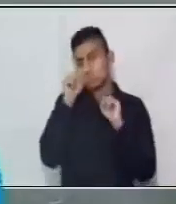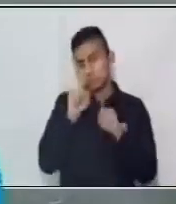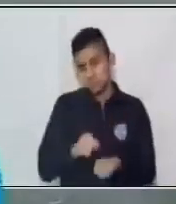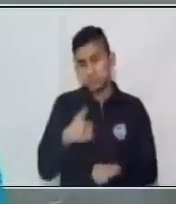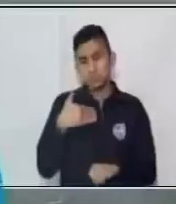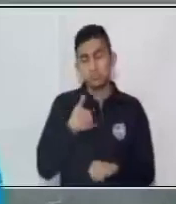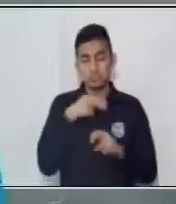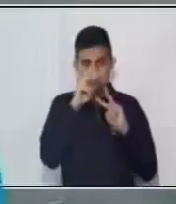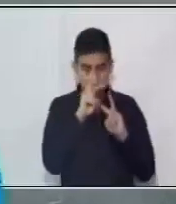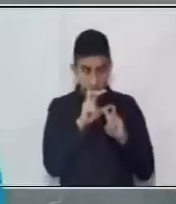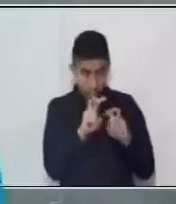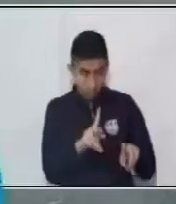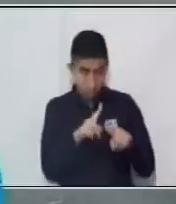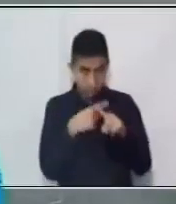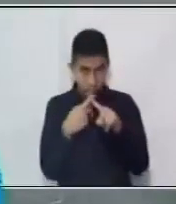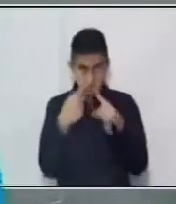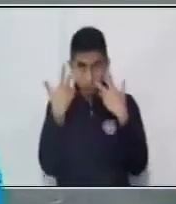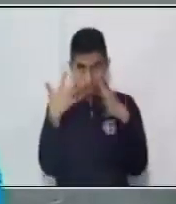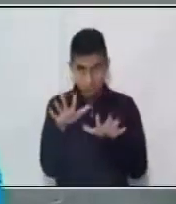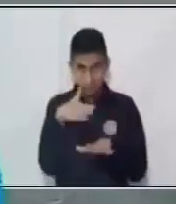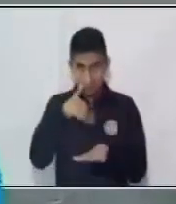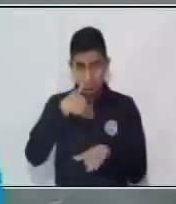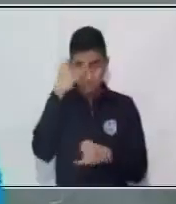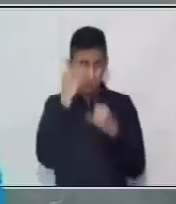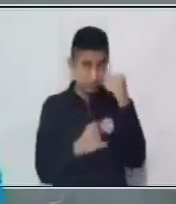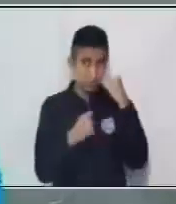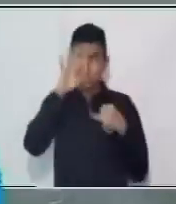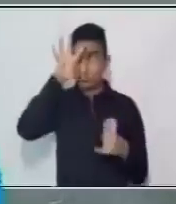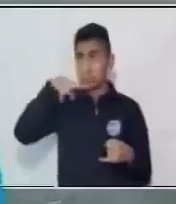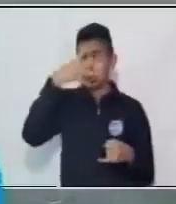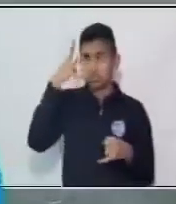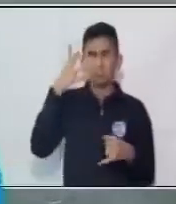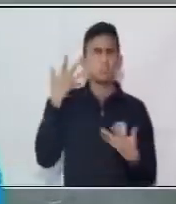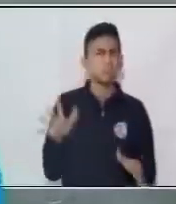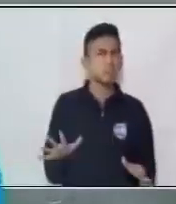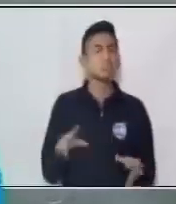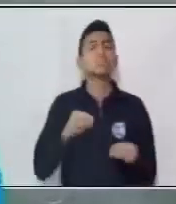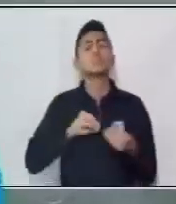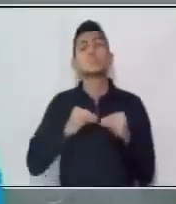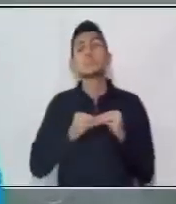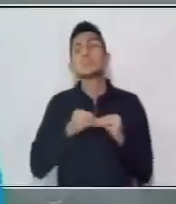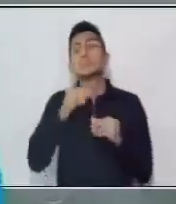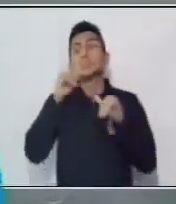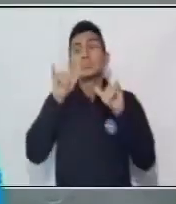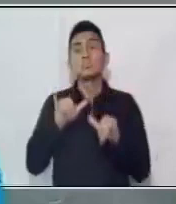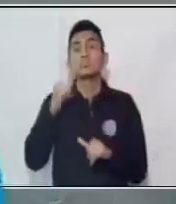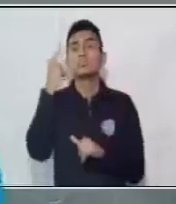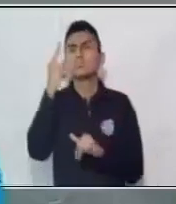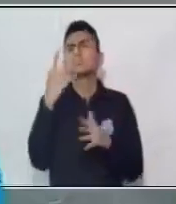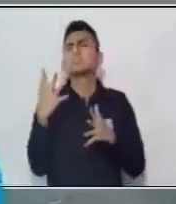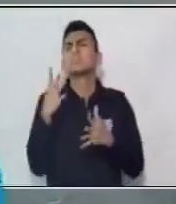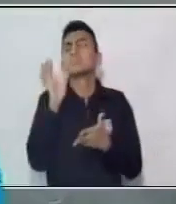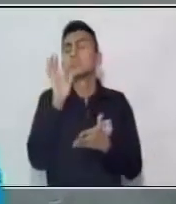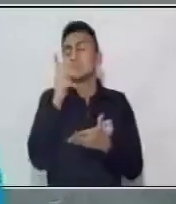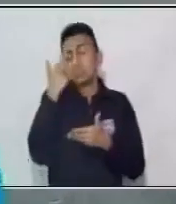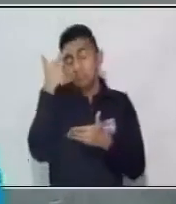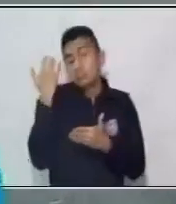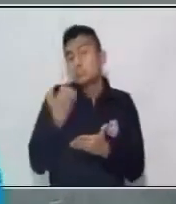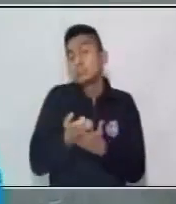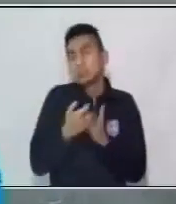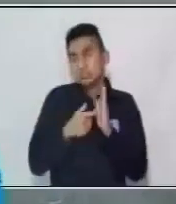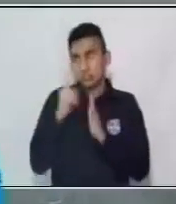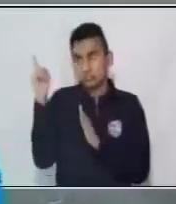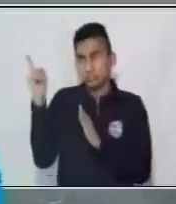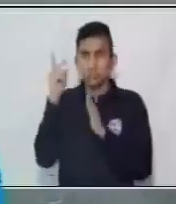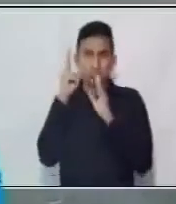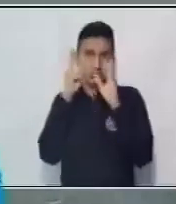verificar que cuando terminemos la tablita todos los números queden en 1, porque eso nos permite evidenciar cuál es el múltiplo. Esta es una de